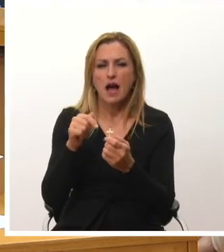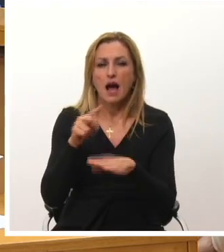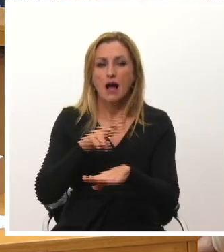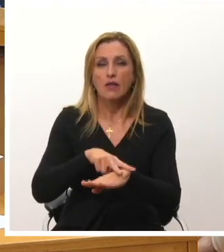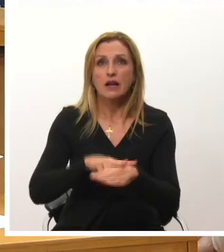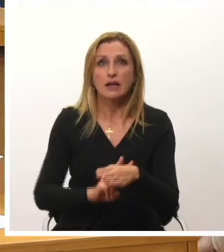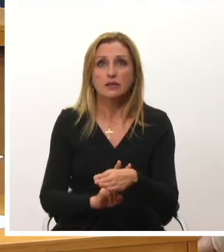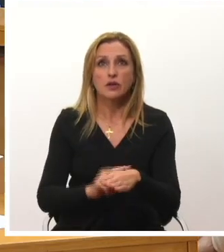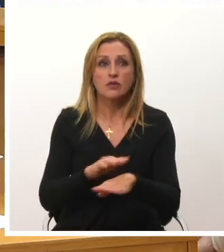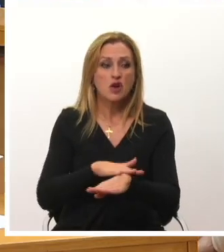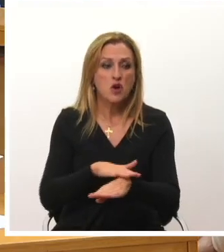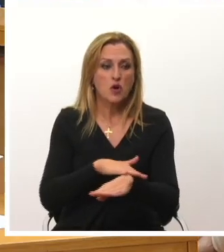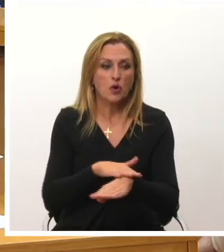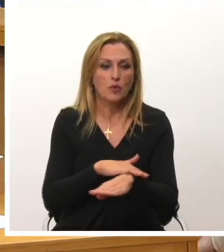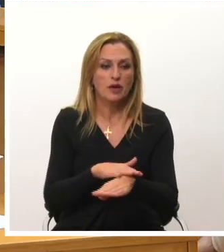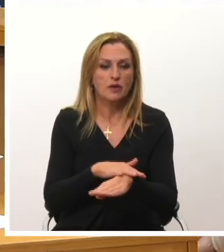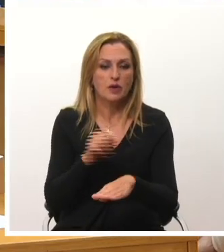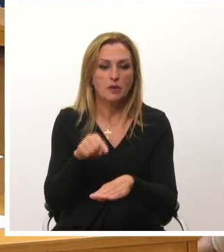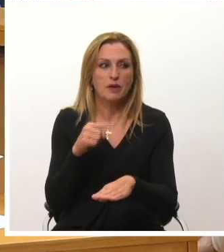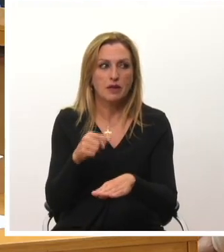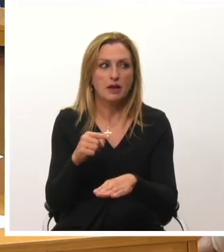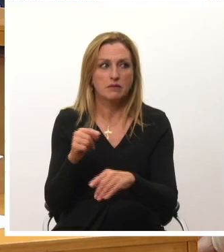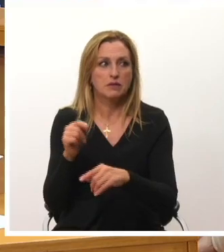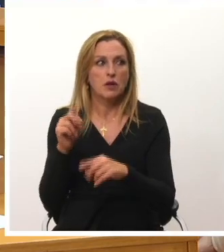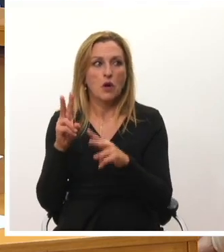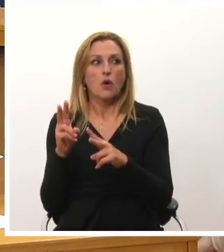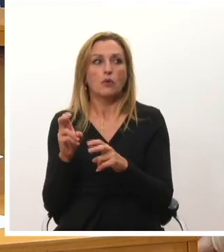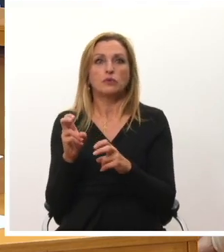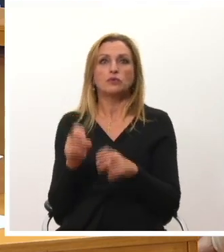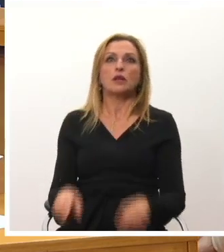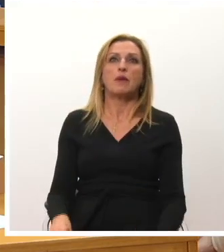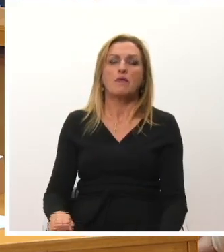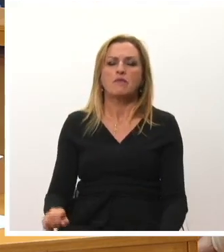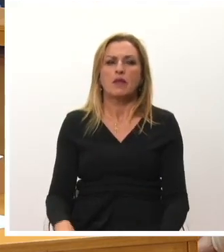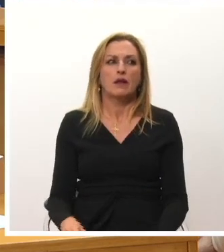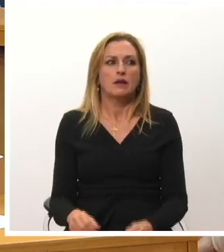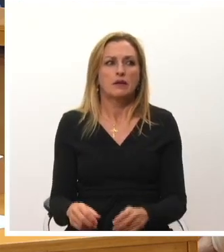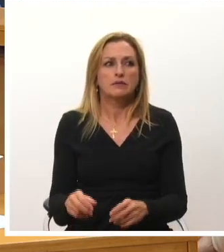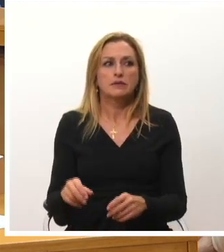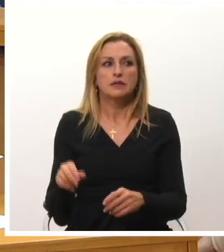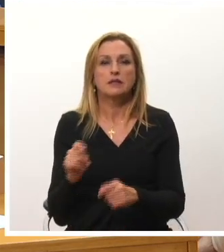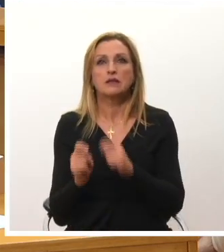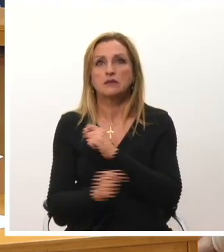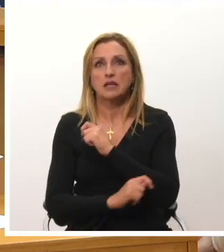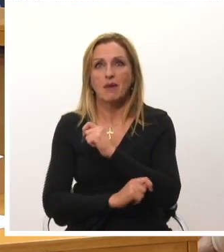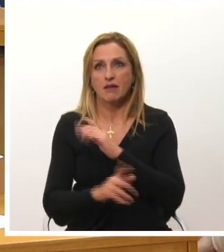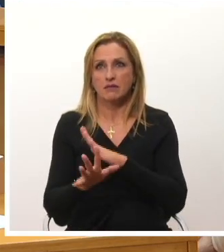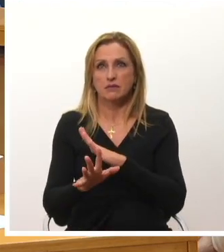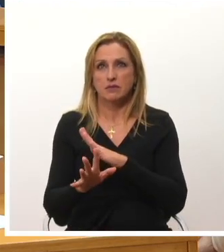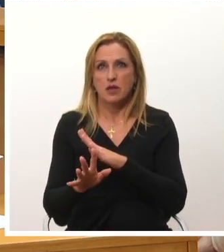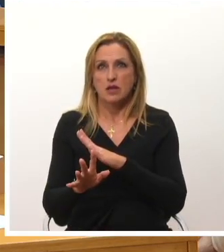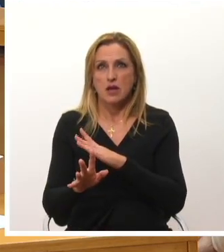hacer pucherazo en las elecciones eso es un tema grave un tema muy grave dijo que el partido socialista